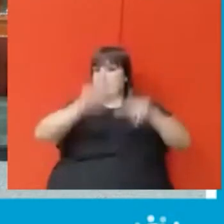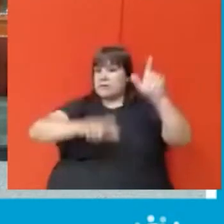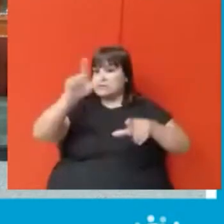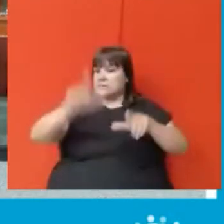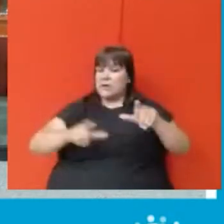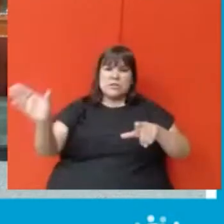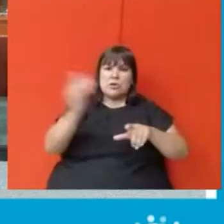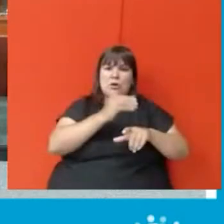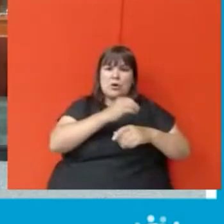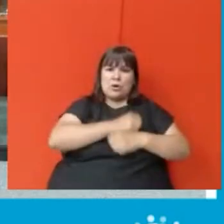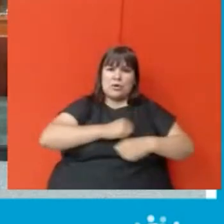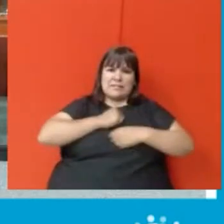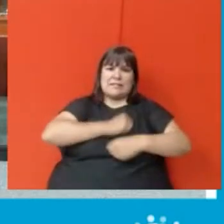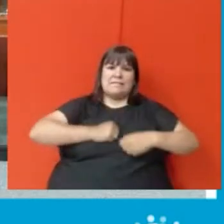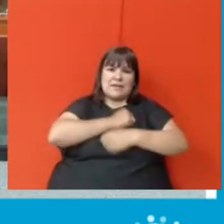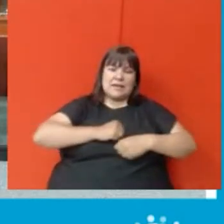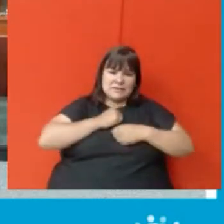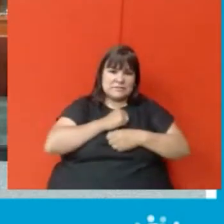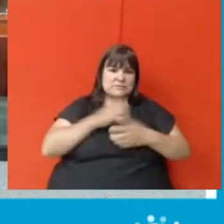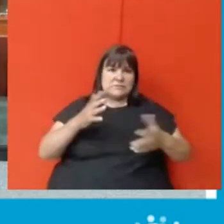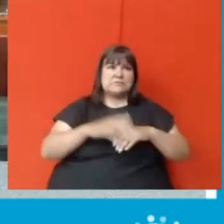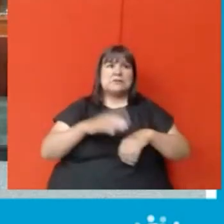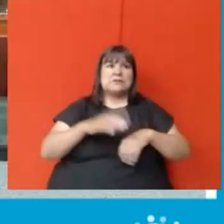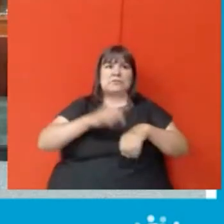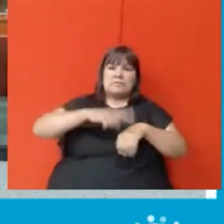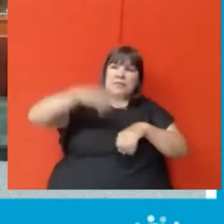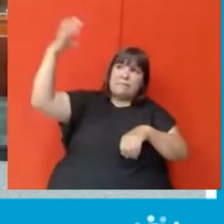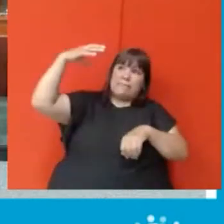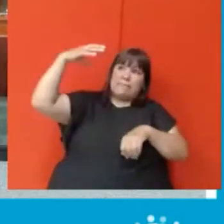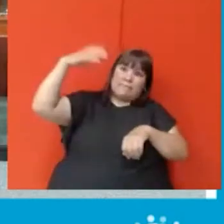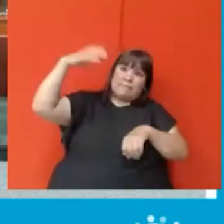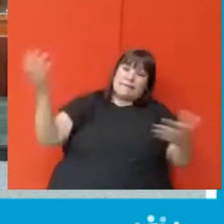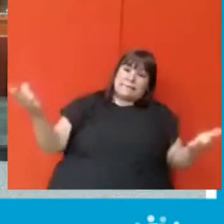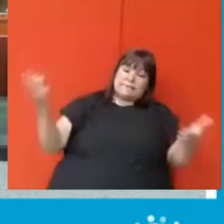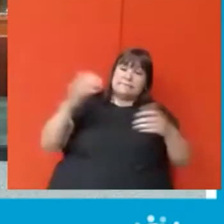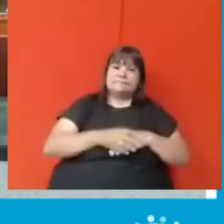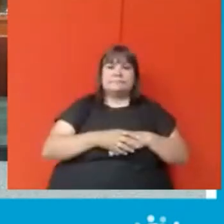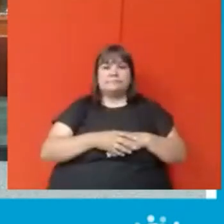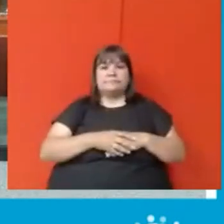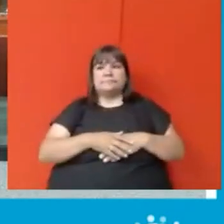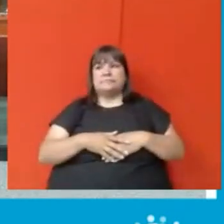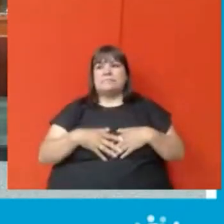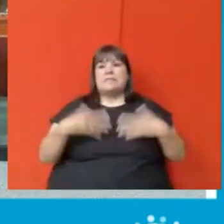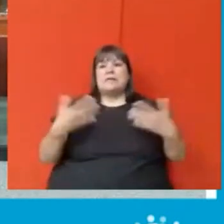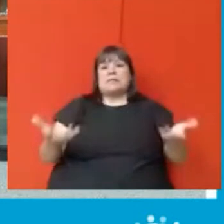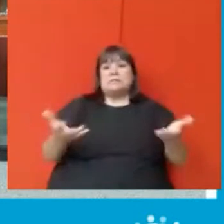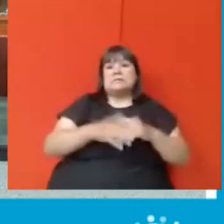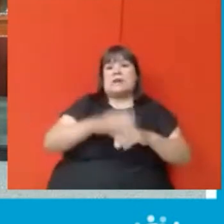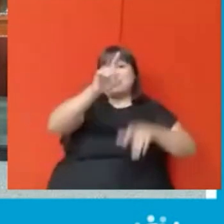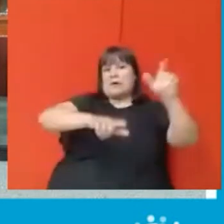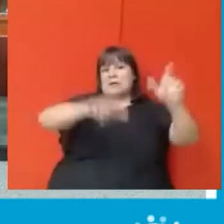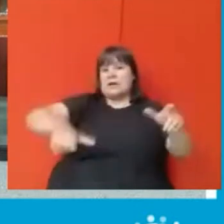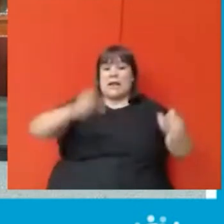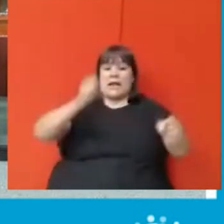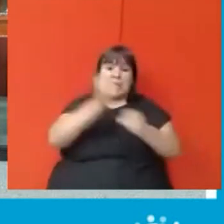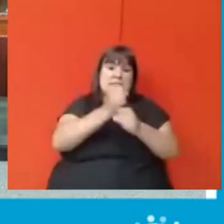tiene que duchar a tal horario, que generalmente es una cosa que es conveniente para el personal, pero no necesariamente